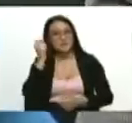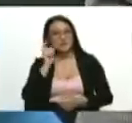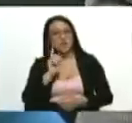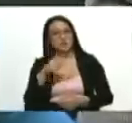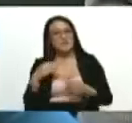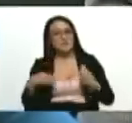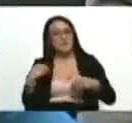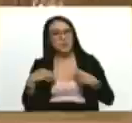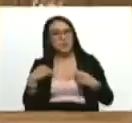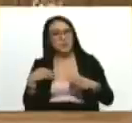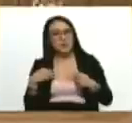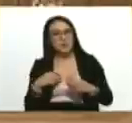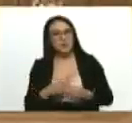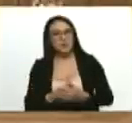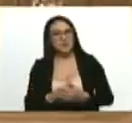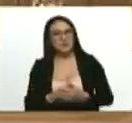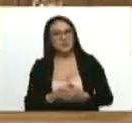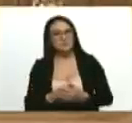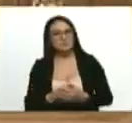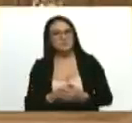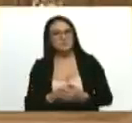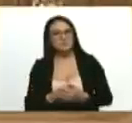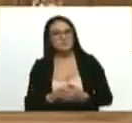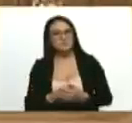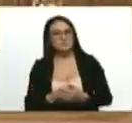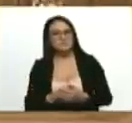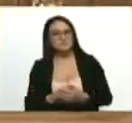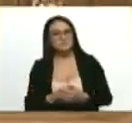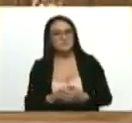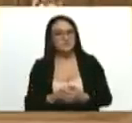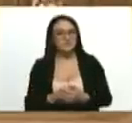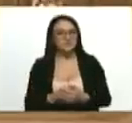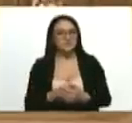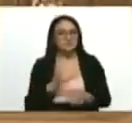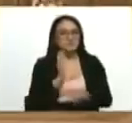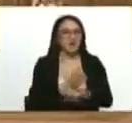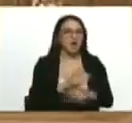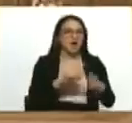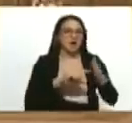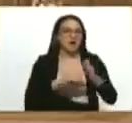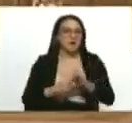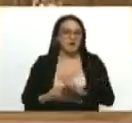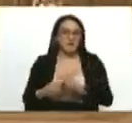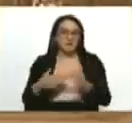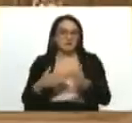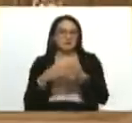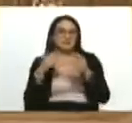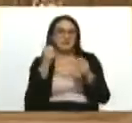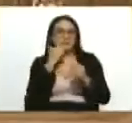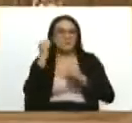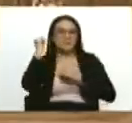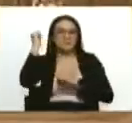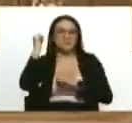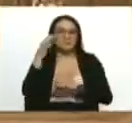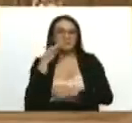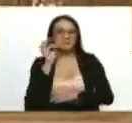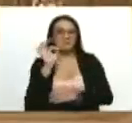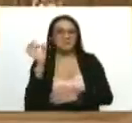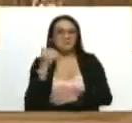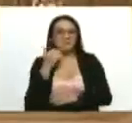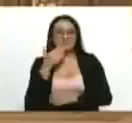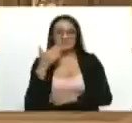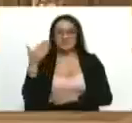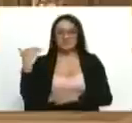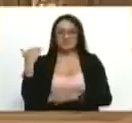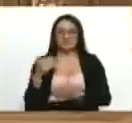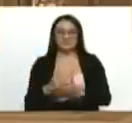preocupados y condenando la brutal represión contra las manifestaciones en Francia que hemos visto